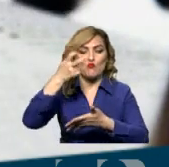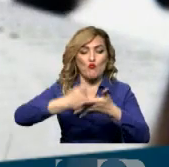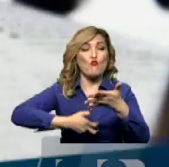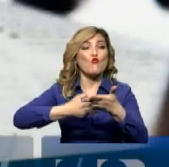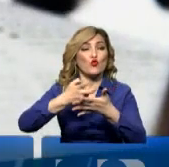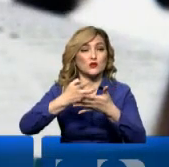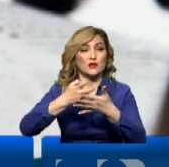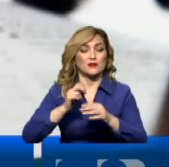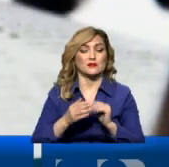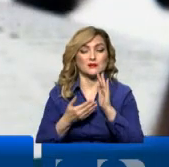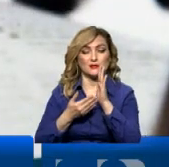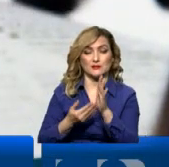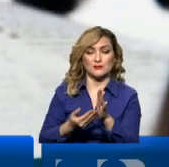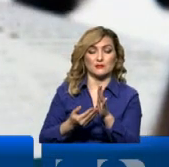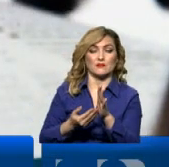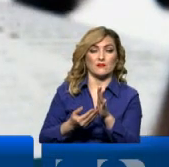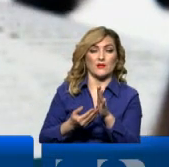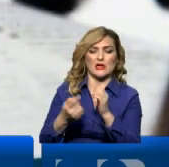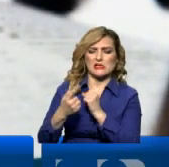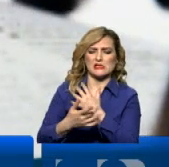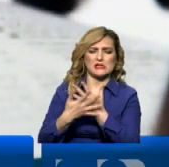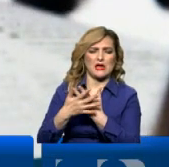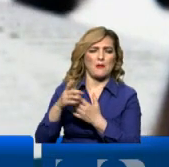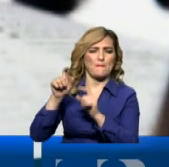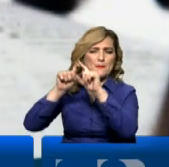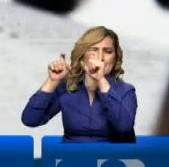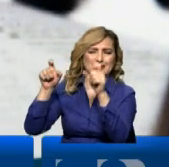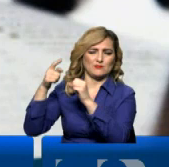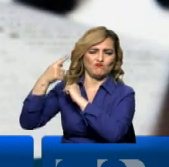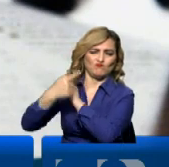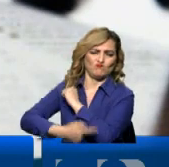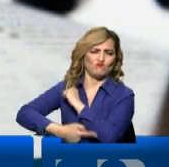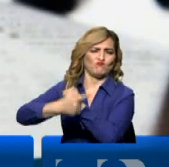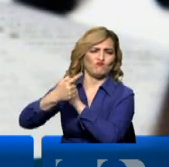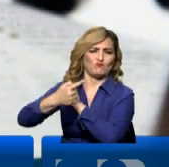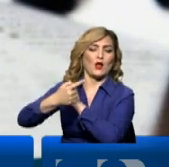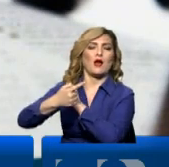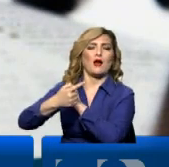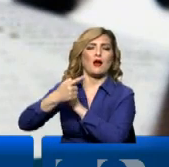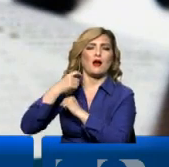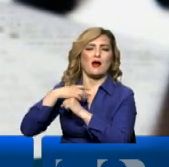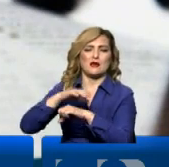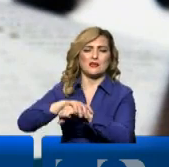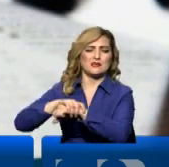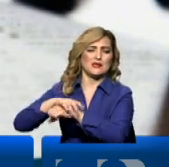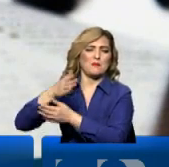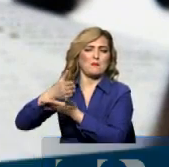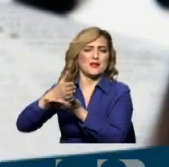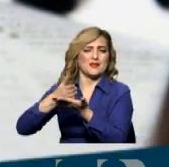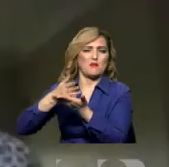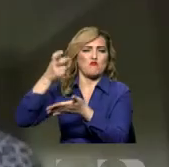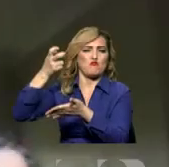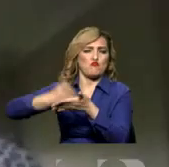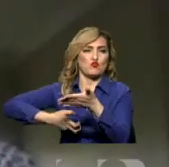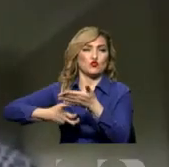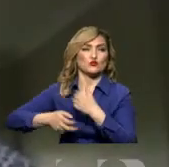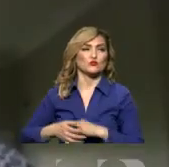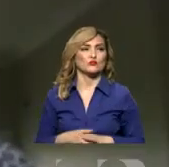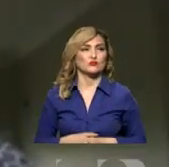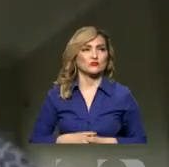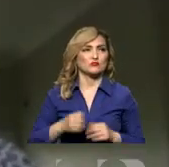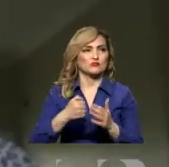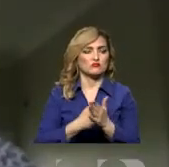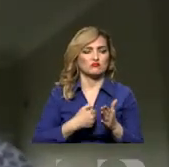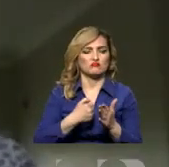habrá inhabilitación durante el tiempo de la pena. El proveedor será sancionado con la mitad de años de detención y multas. Lucha contra